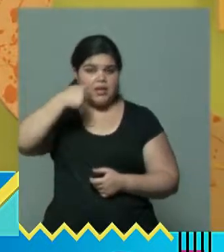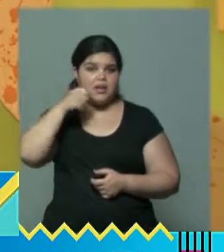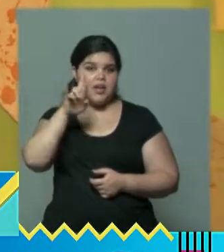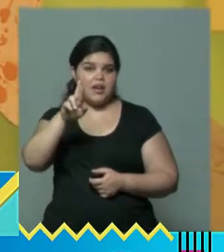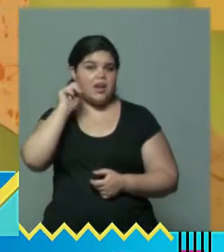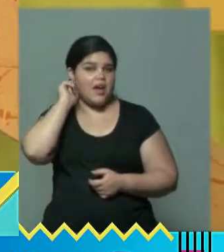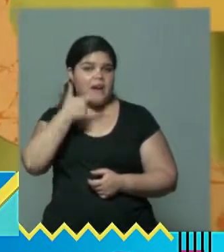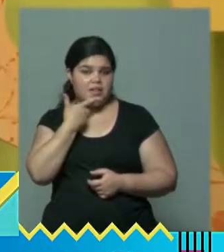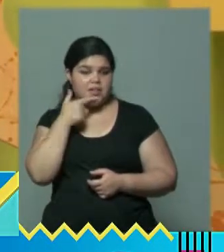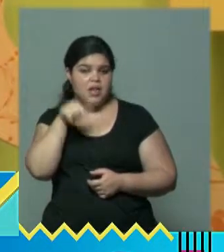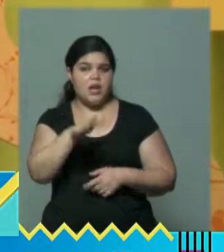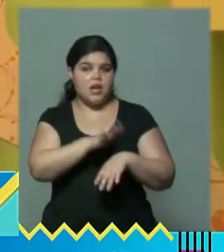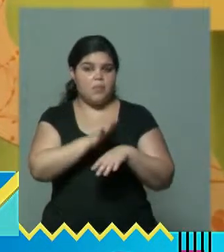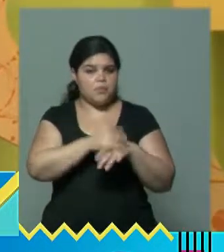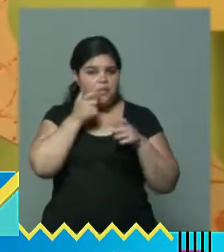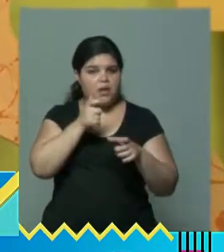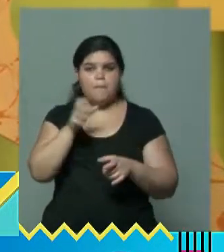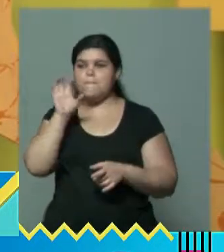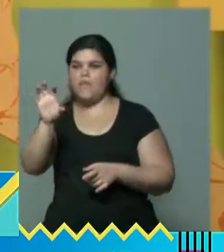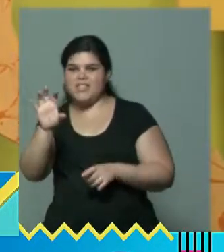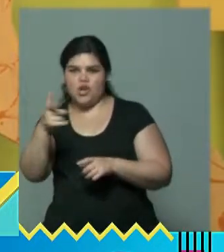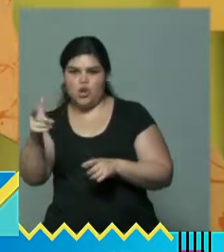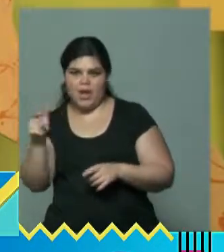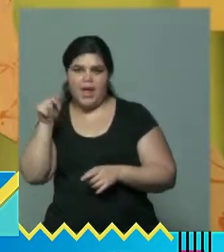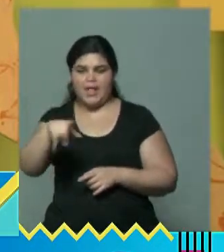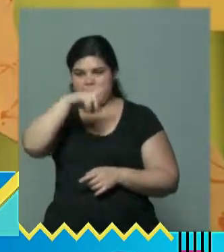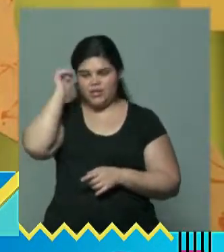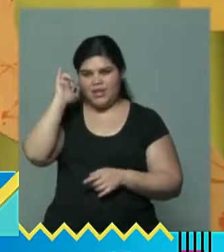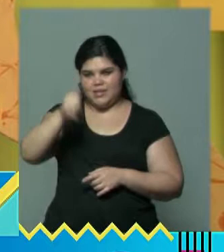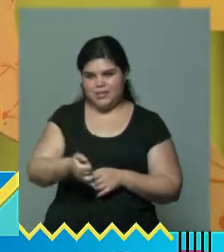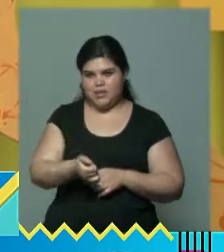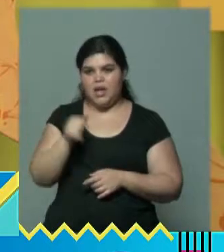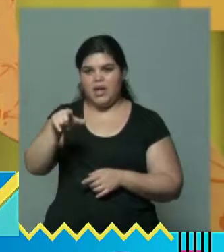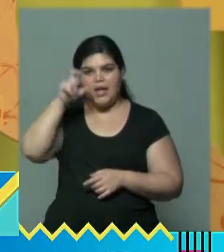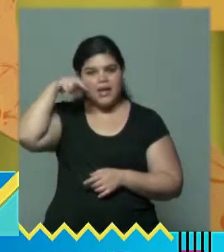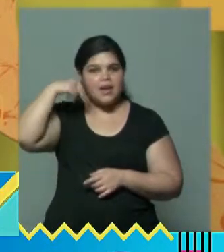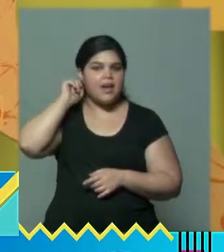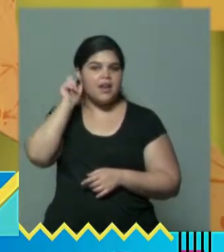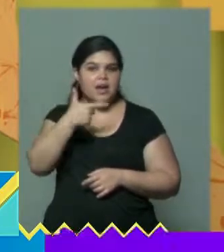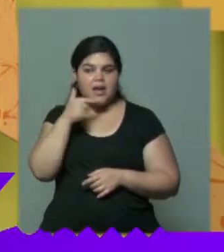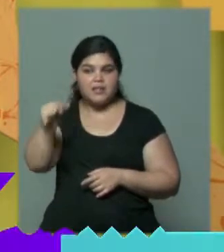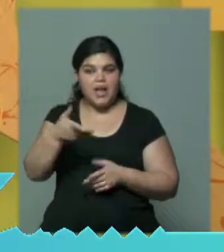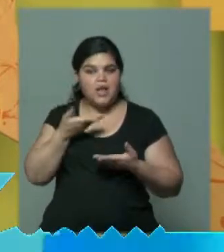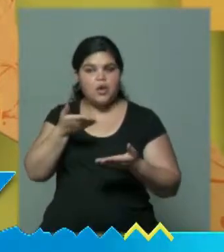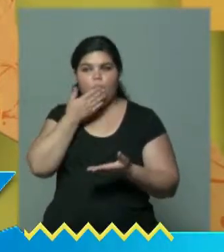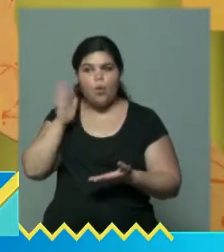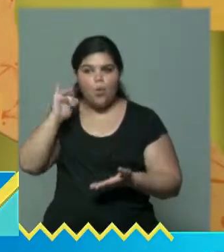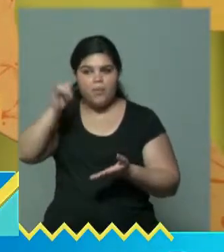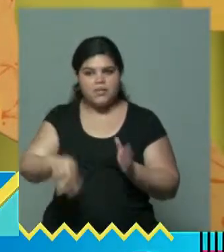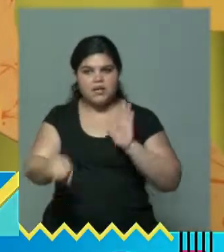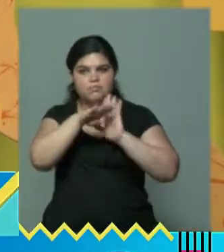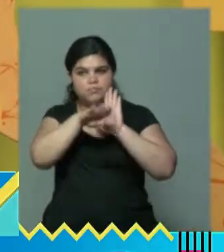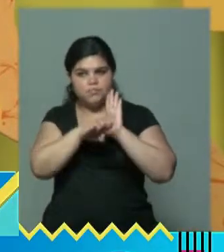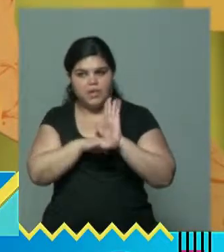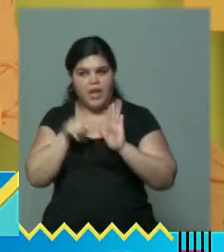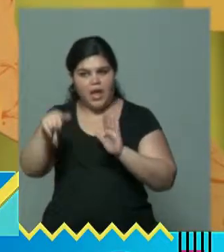regula. Nosotros a nivel provincial no tenemos un ente regulador del gas, tenemos el Energas a nivel nacional, es el que regula, el que tiene que controlar que el servicio se cumpla, y el Energas estuvo